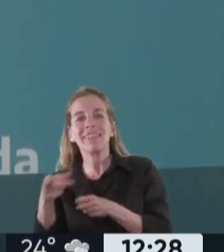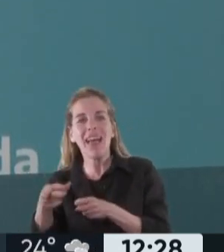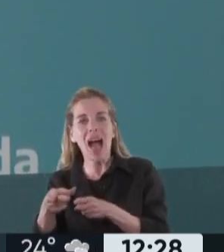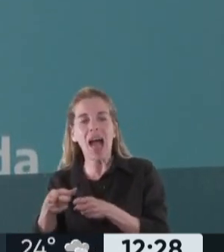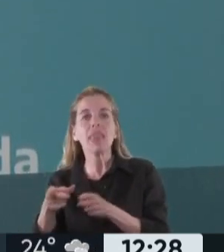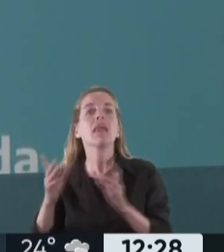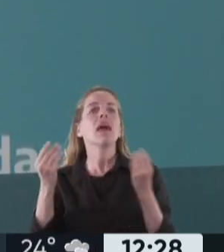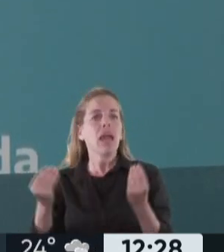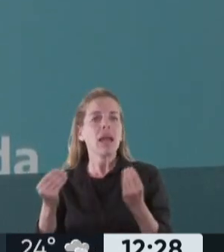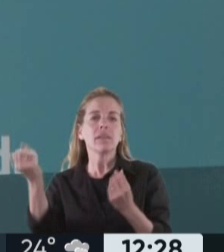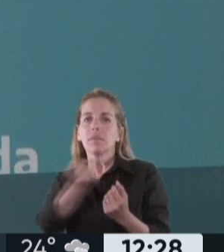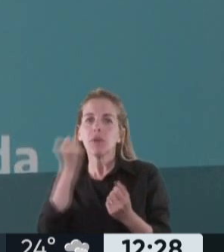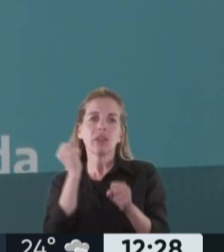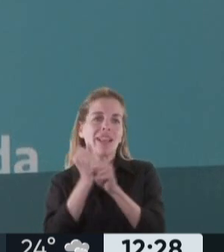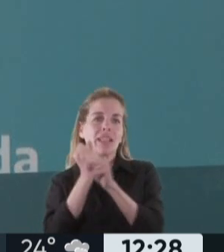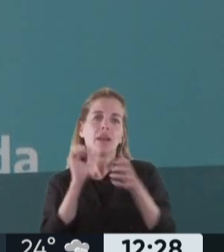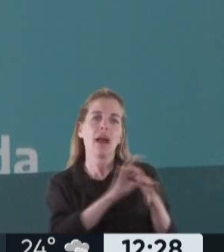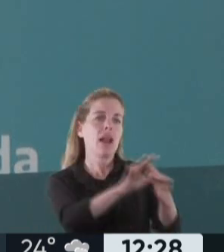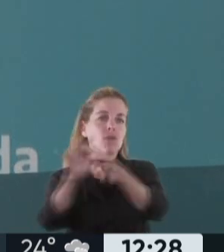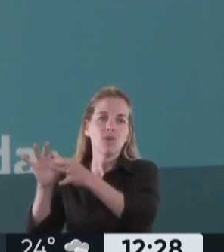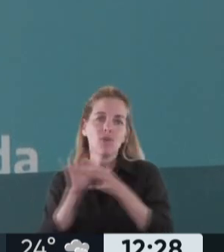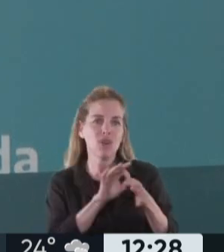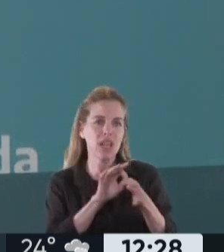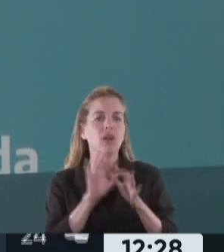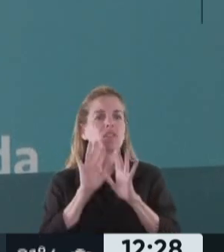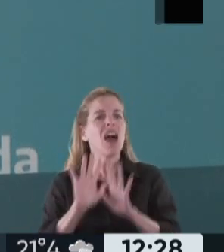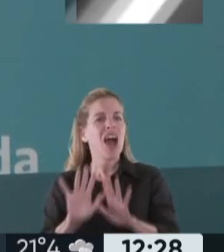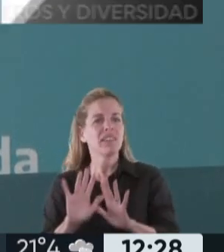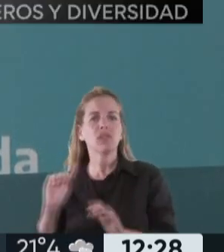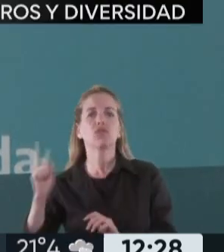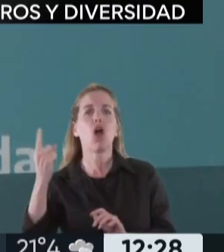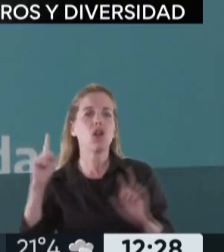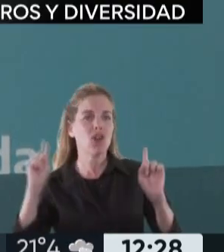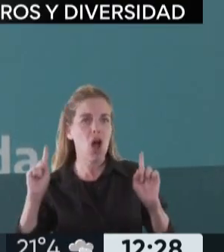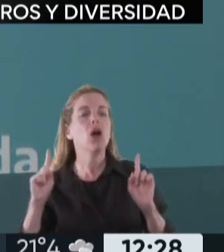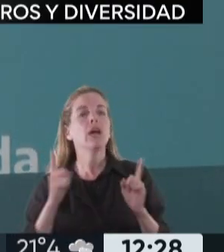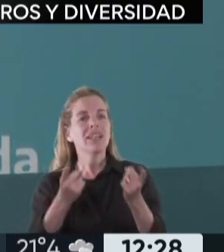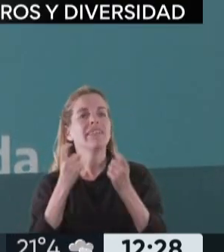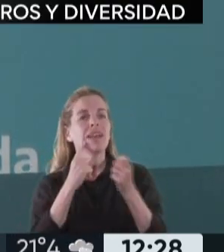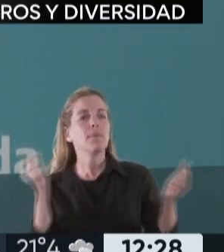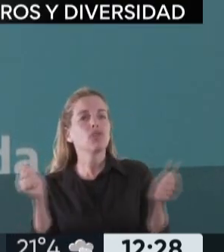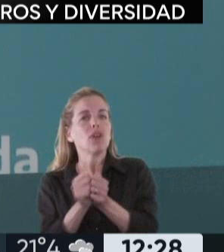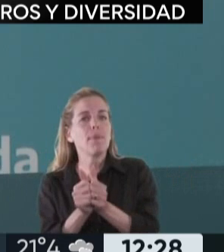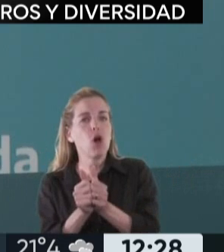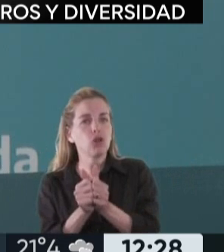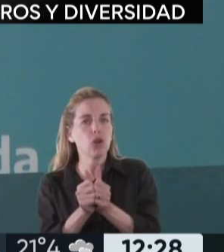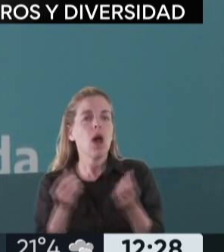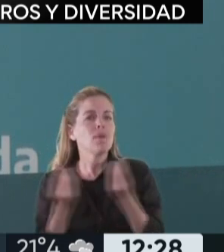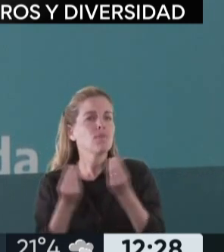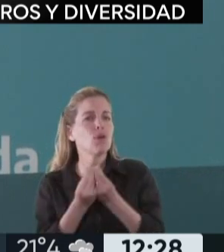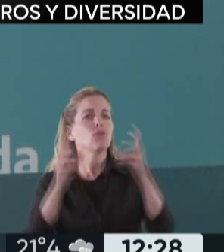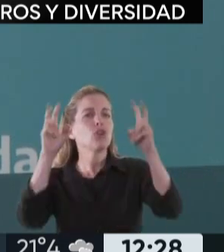No, lamentablemente es así. Creo que se necesita de mucho acompañamiento. Hay varias